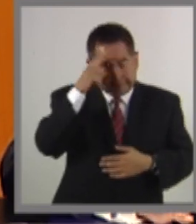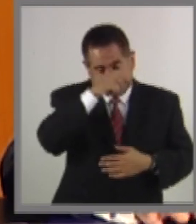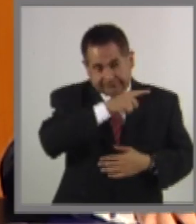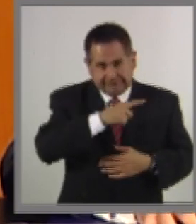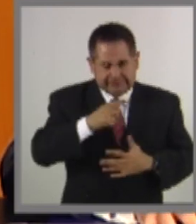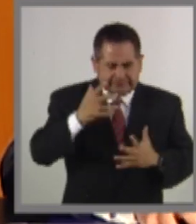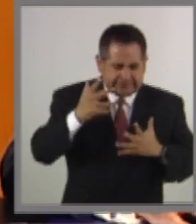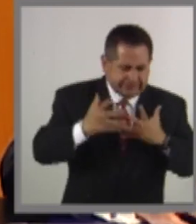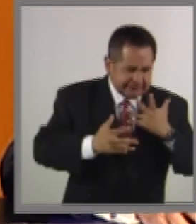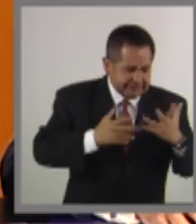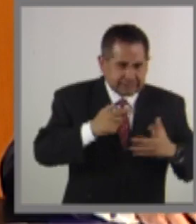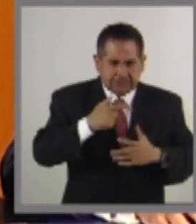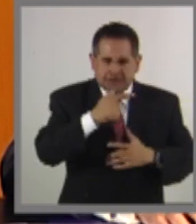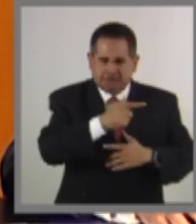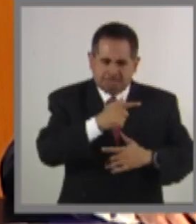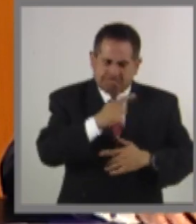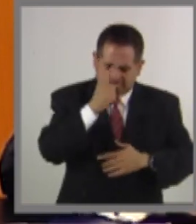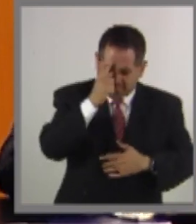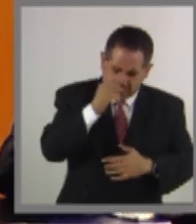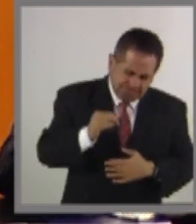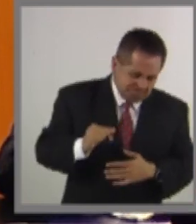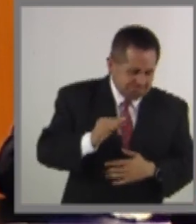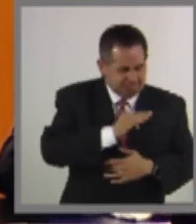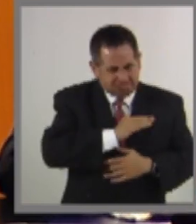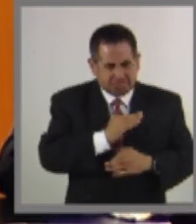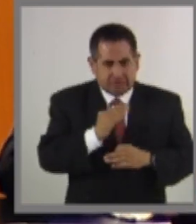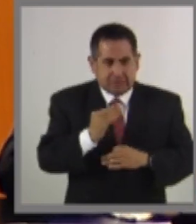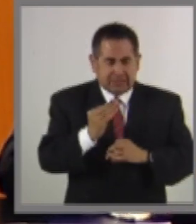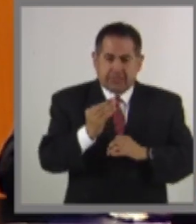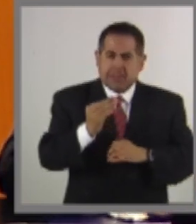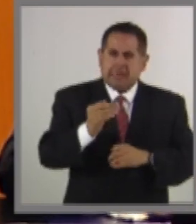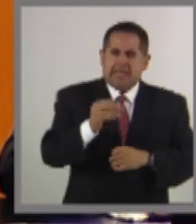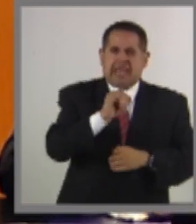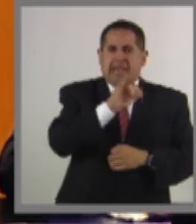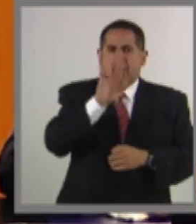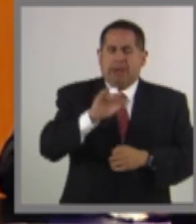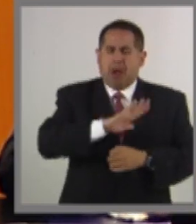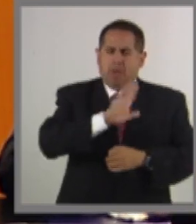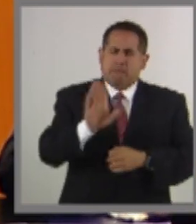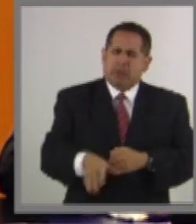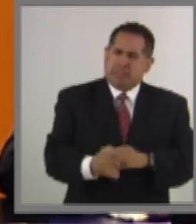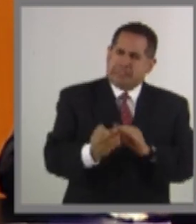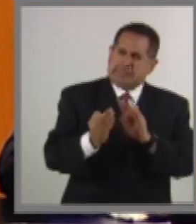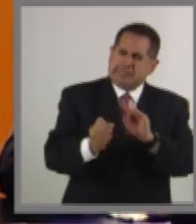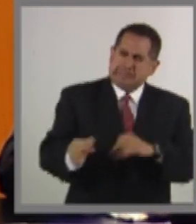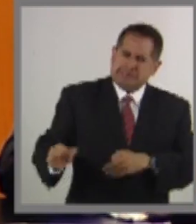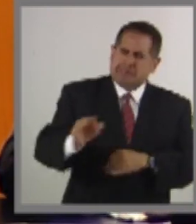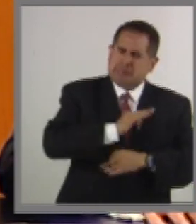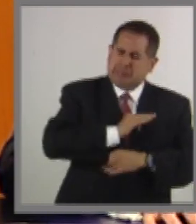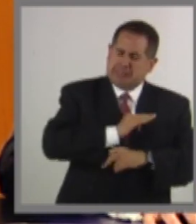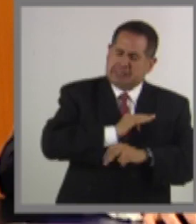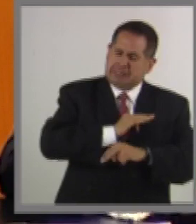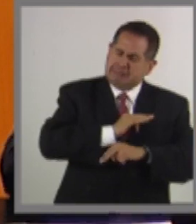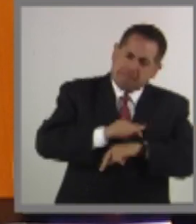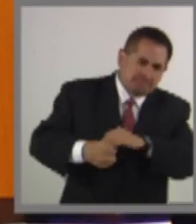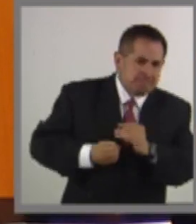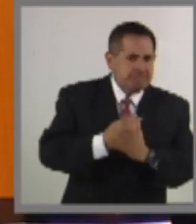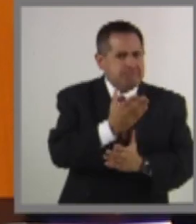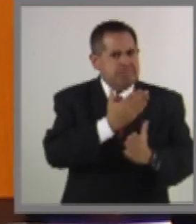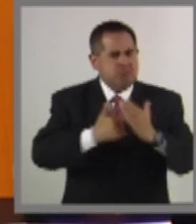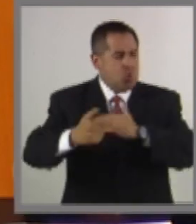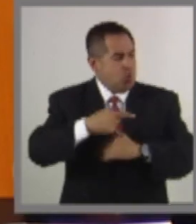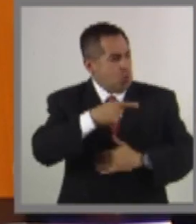y que después de enfrentar, como tú lo has dicho, a la muerte, seguramente salen de esos procesos con un